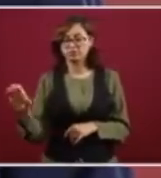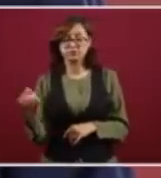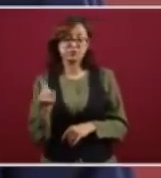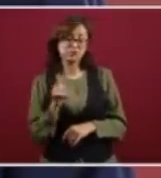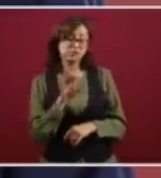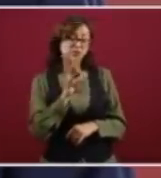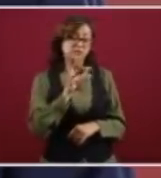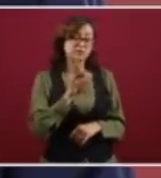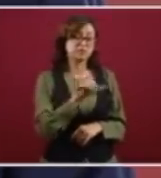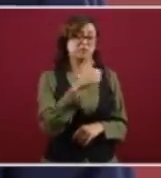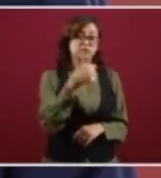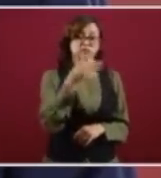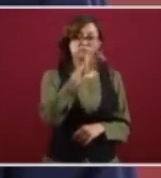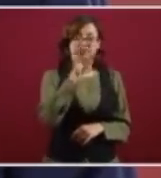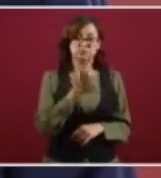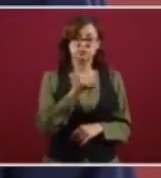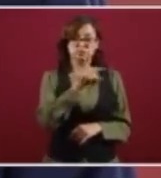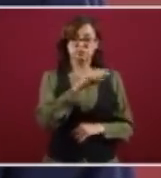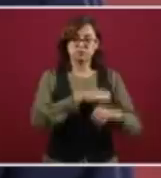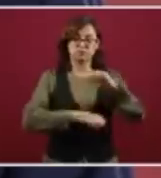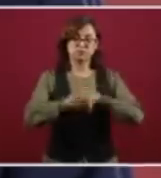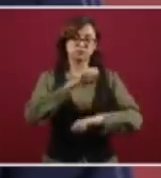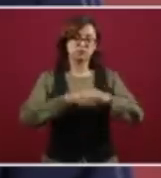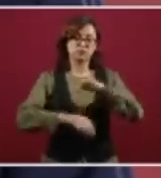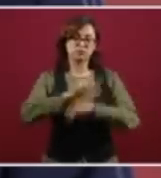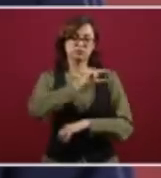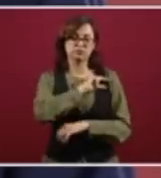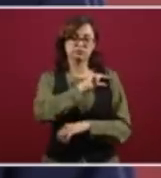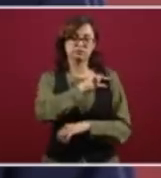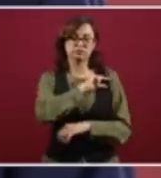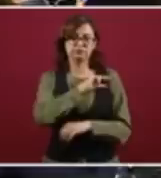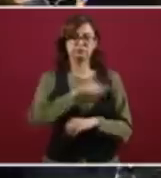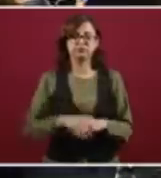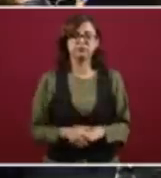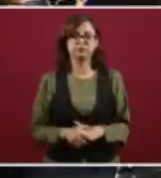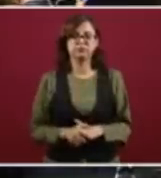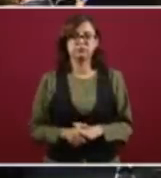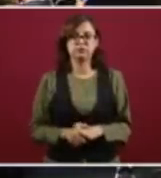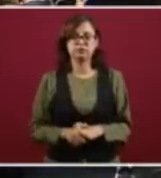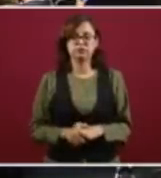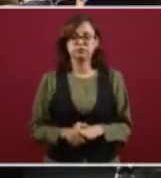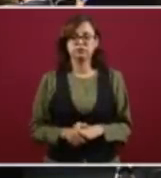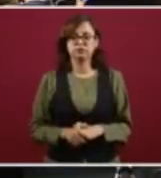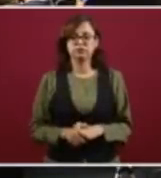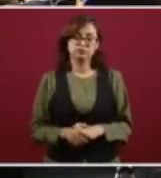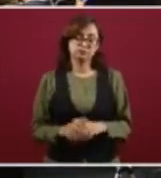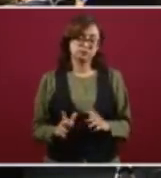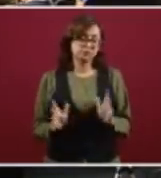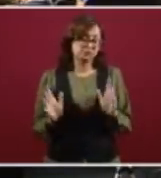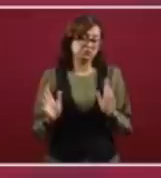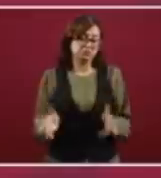46% sector privado. ¿Cómo quedó?